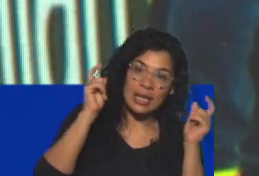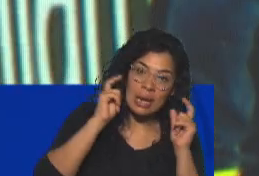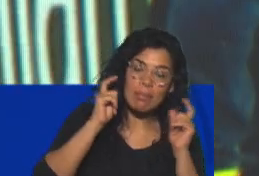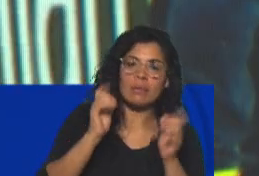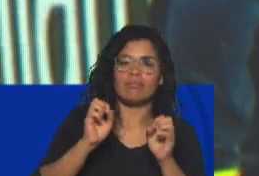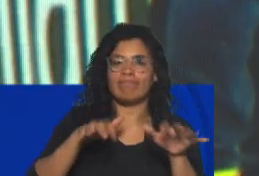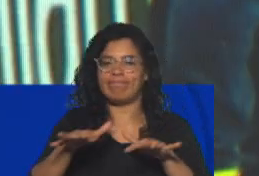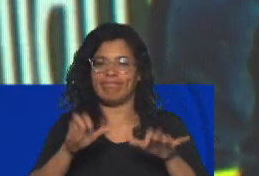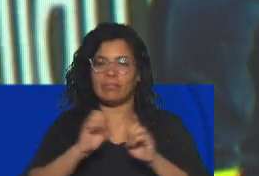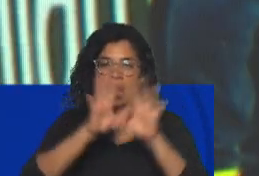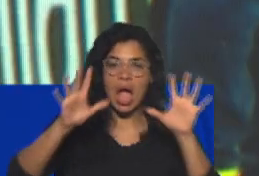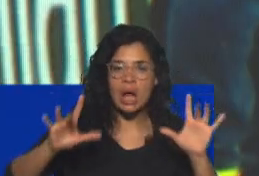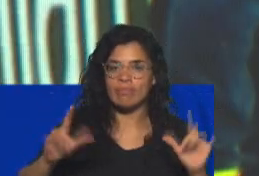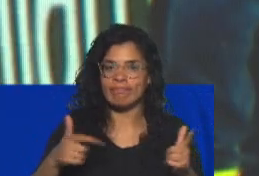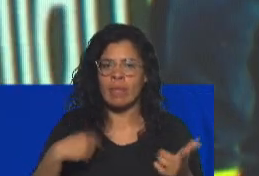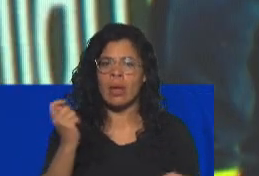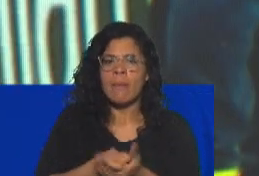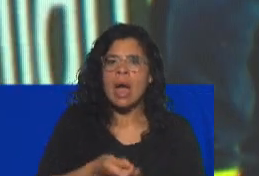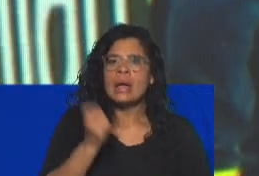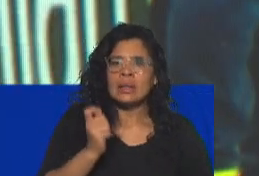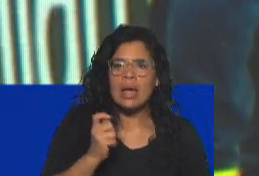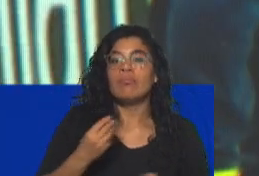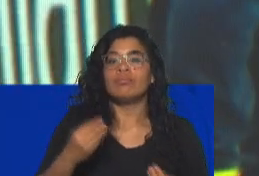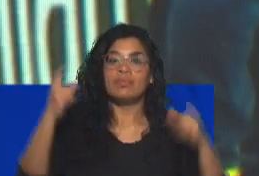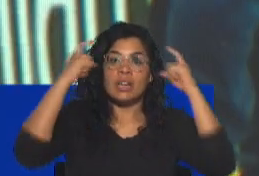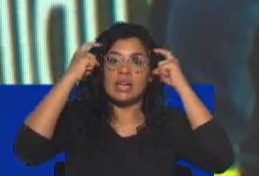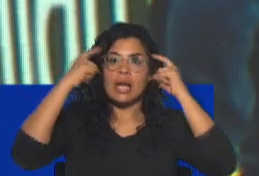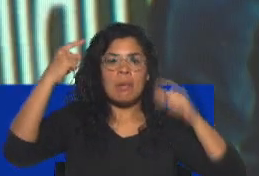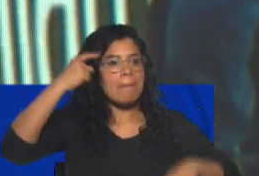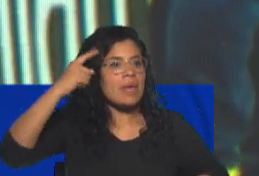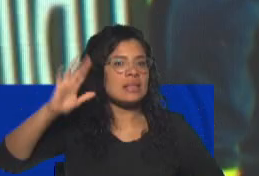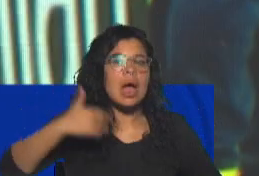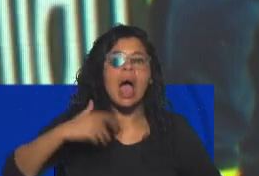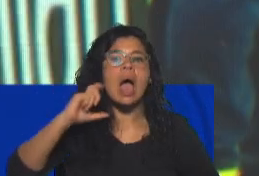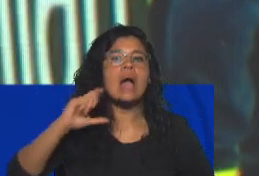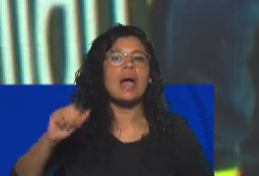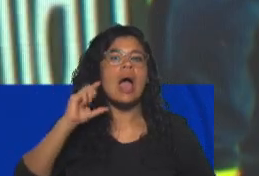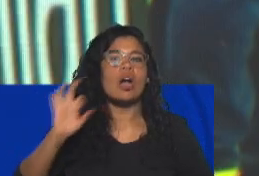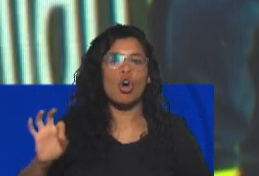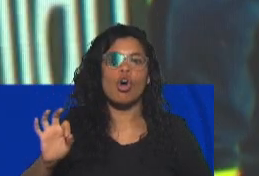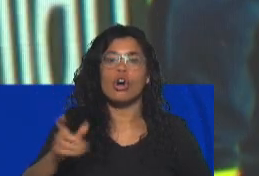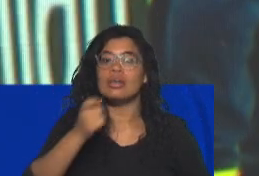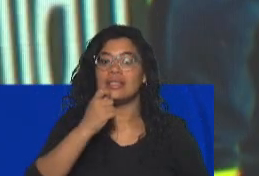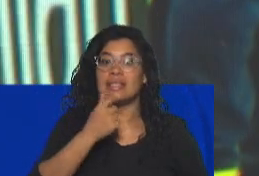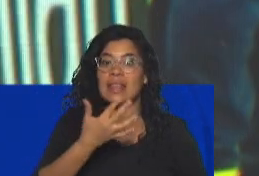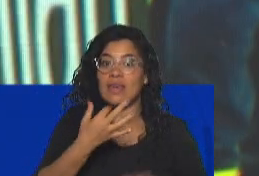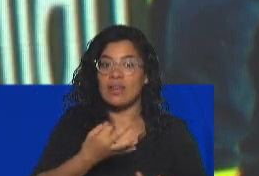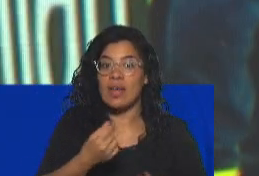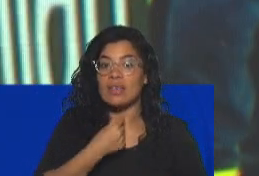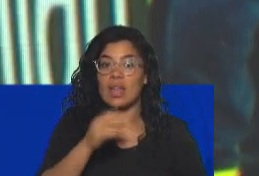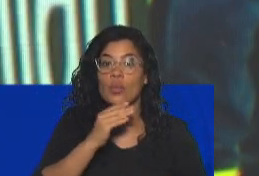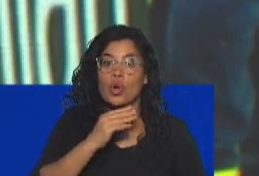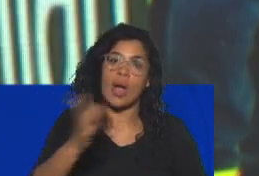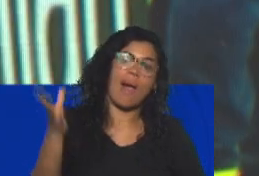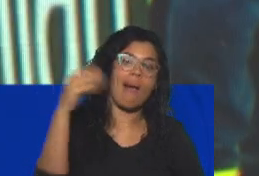vista de quién va a poner ese dinero. Porque Riquelme pretendía hasta último momento que Fernando Gago es que si tenía la pretensión de llegar a Boca